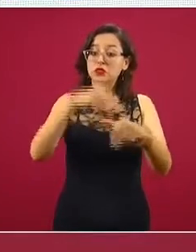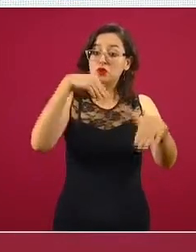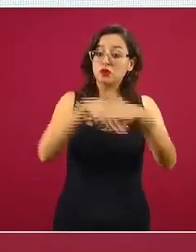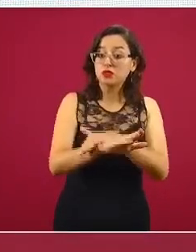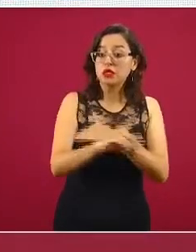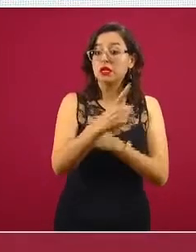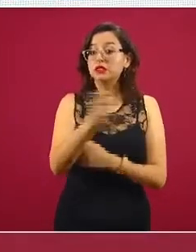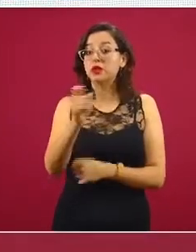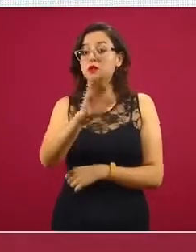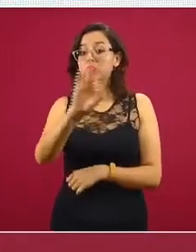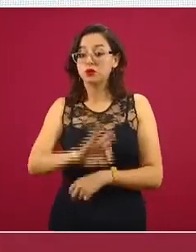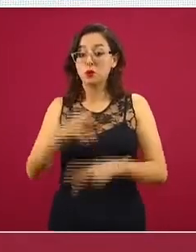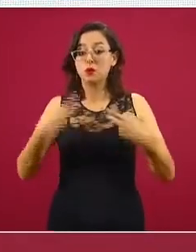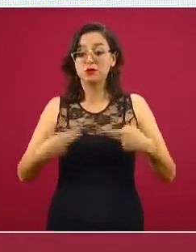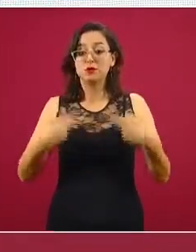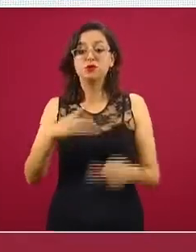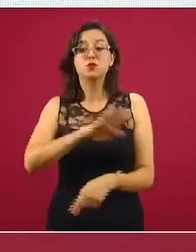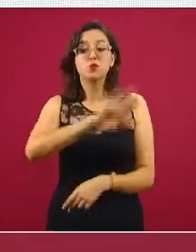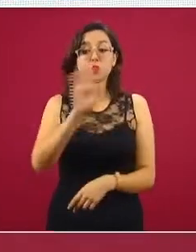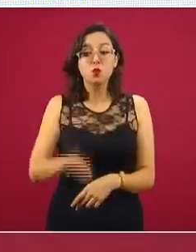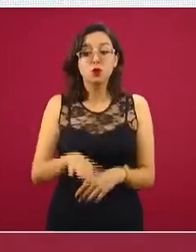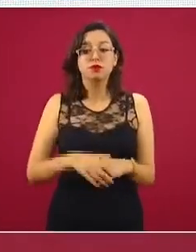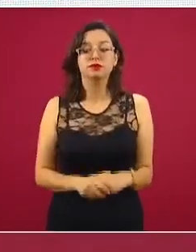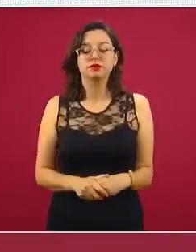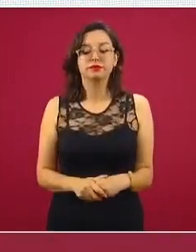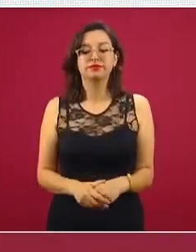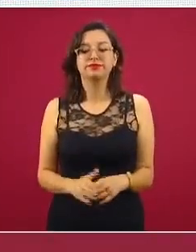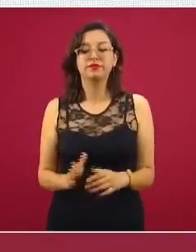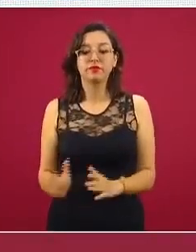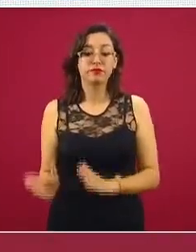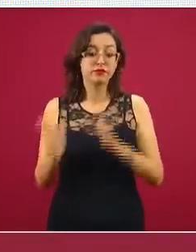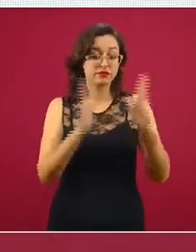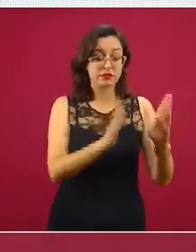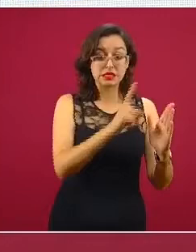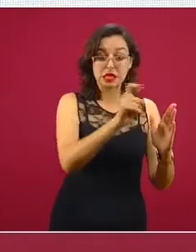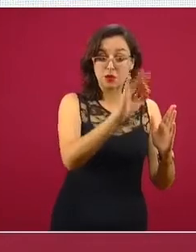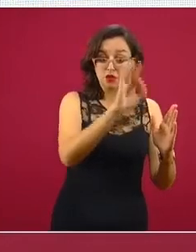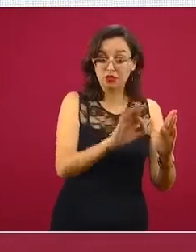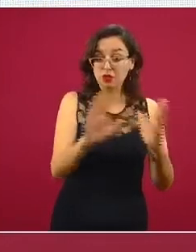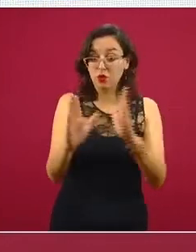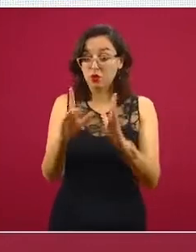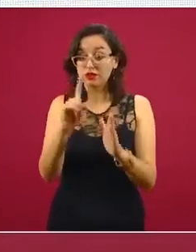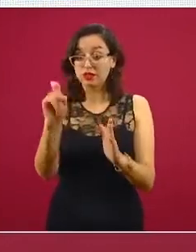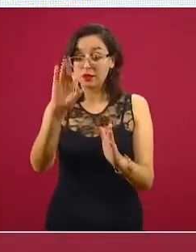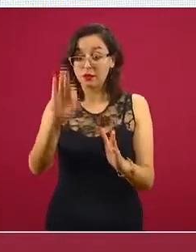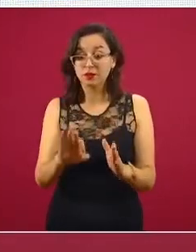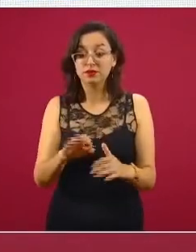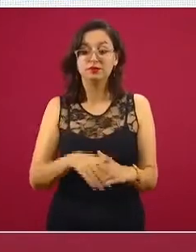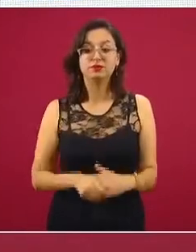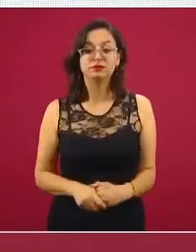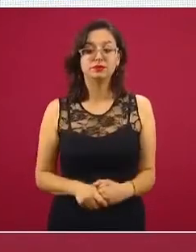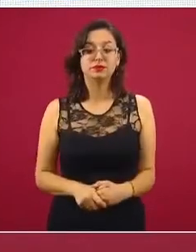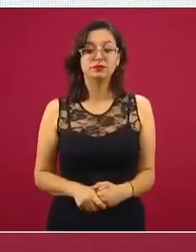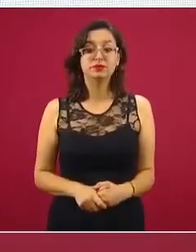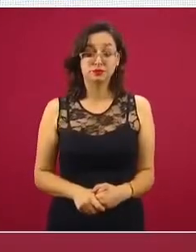defunciones. Entonces, esto es al 100%, esto es al 100%. ¿Sí?